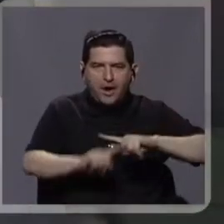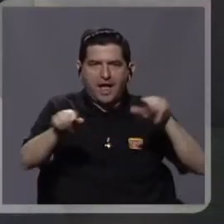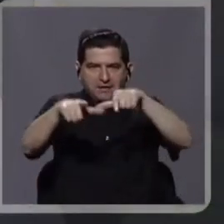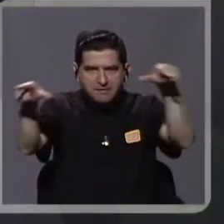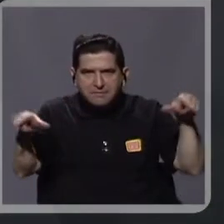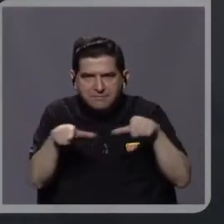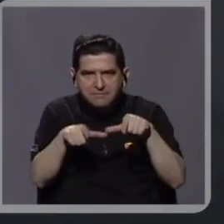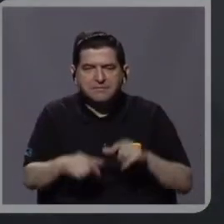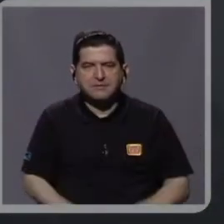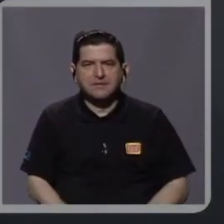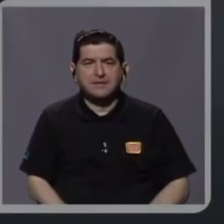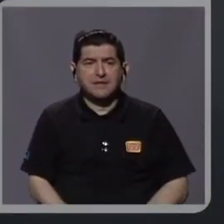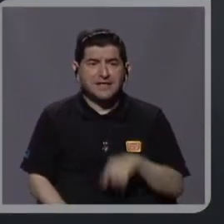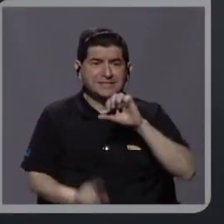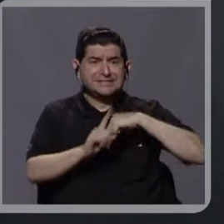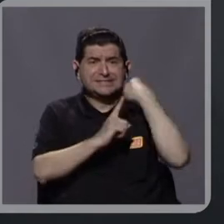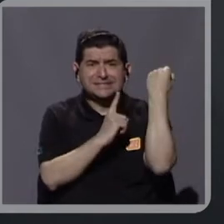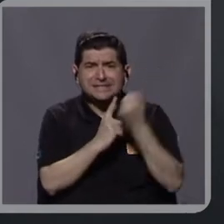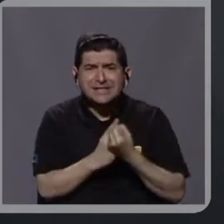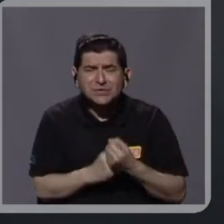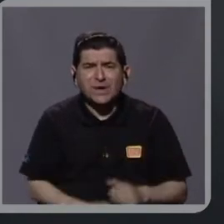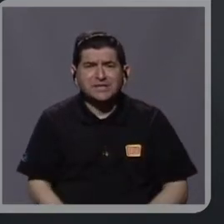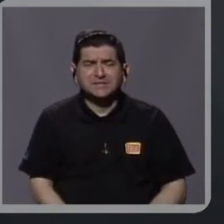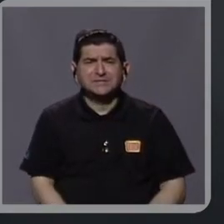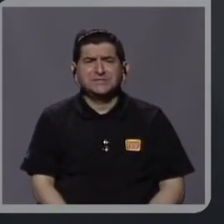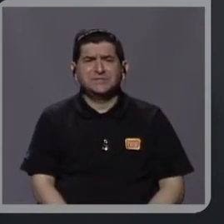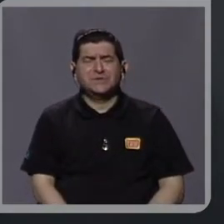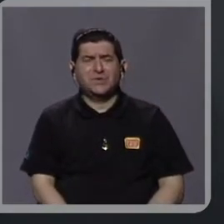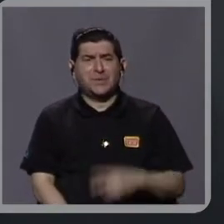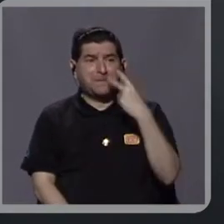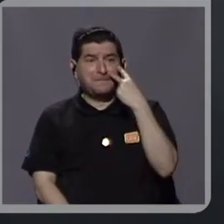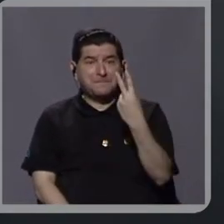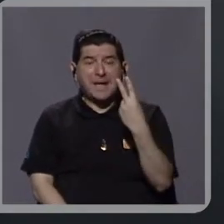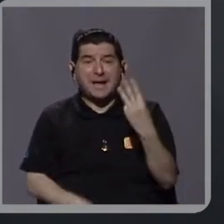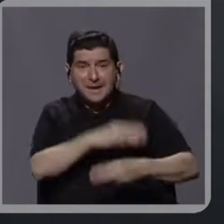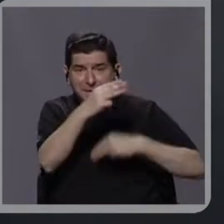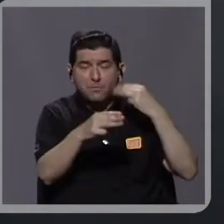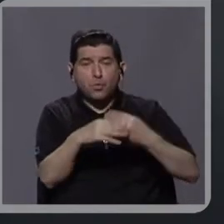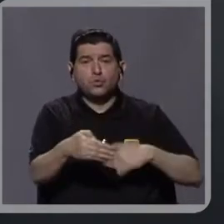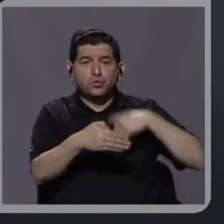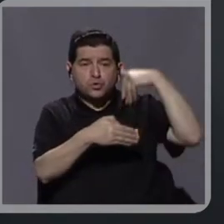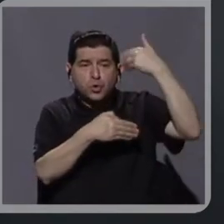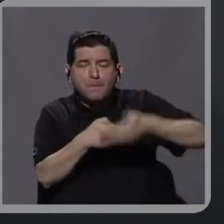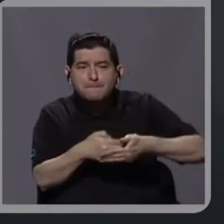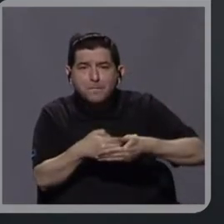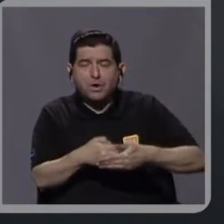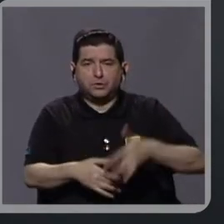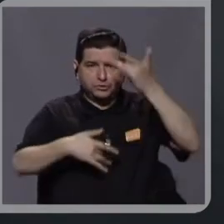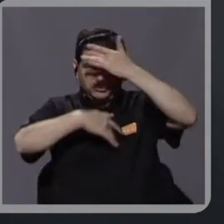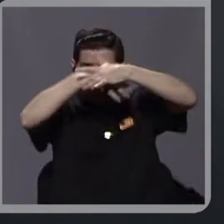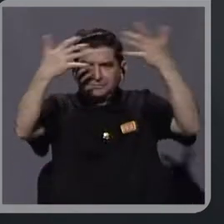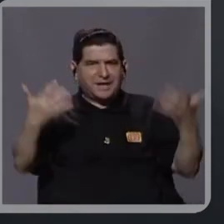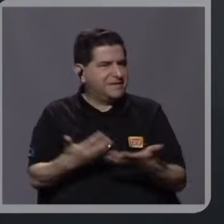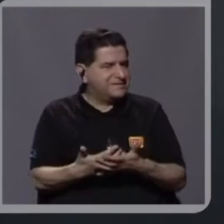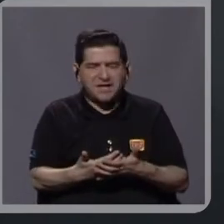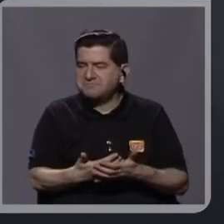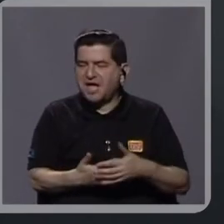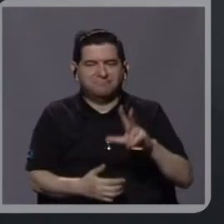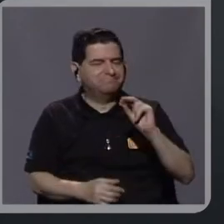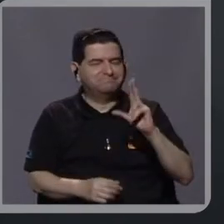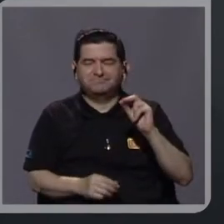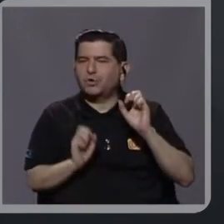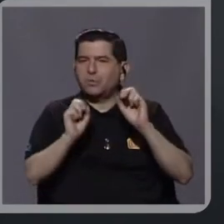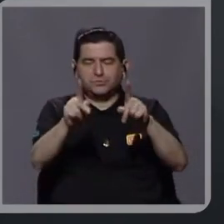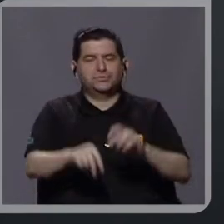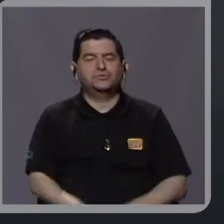traído por los suelos las posibilidades que se veían de un mundo post pandemia repito la segunda o